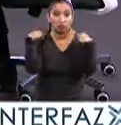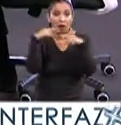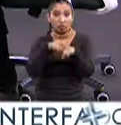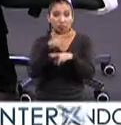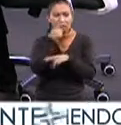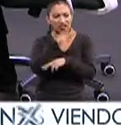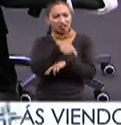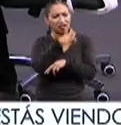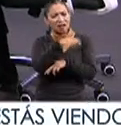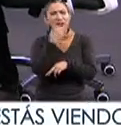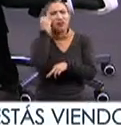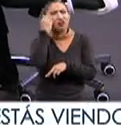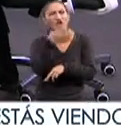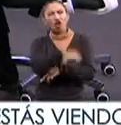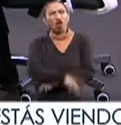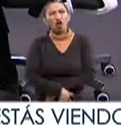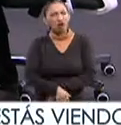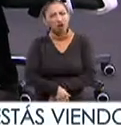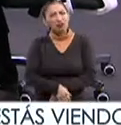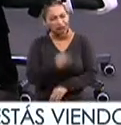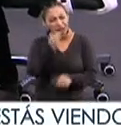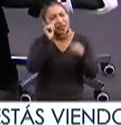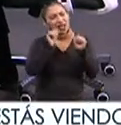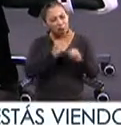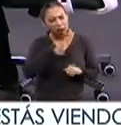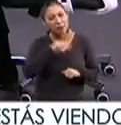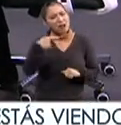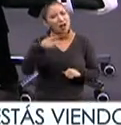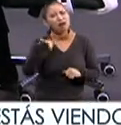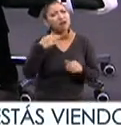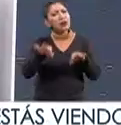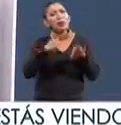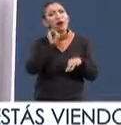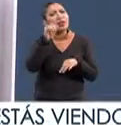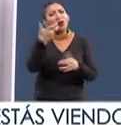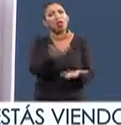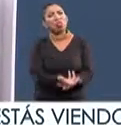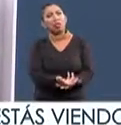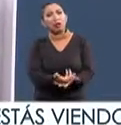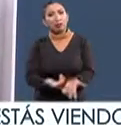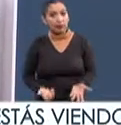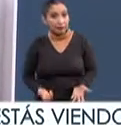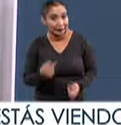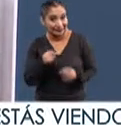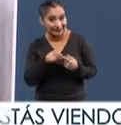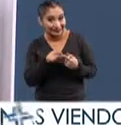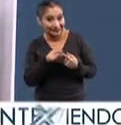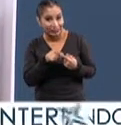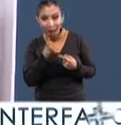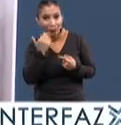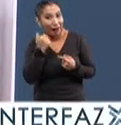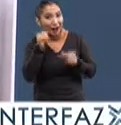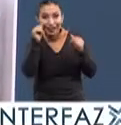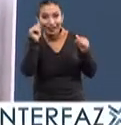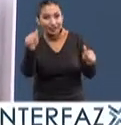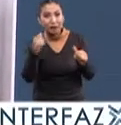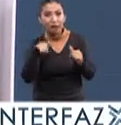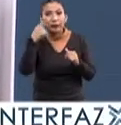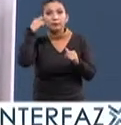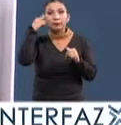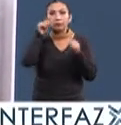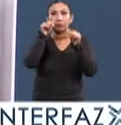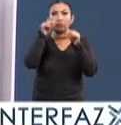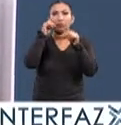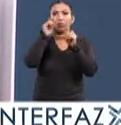maestros dicen, es flojo, porque sí me pone atención, pero no trabaja, ¿no? Él no está poniendo atención, ya que hay